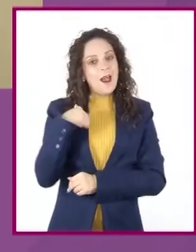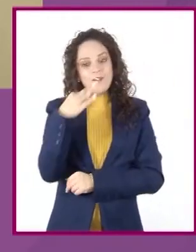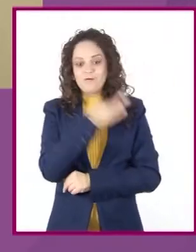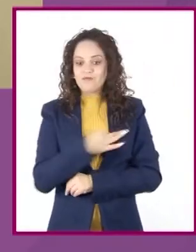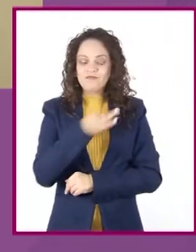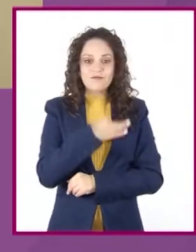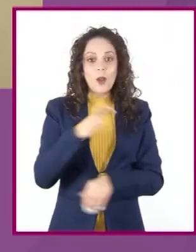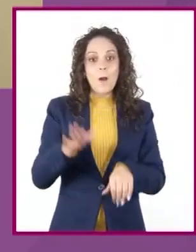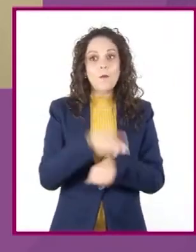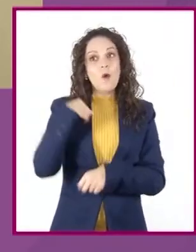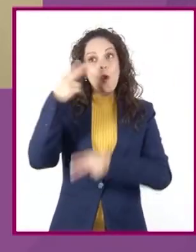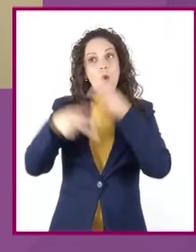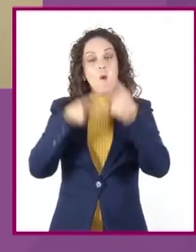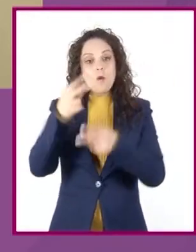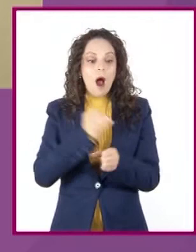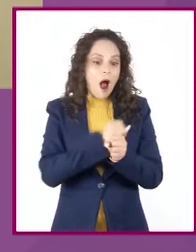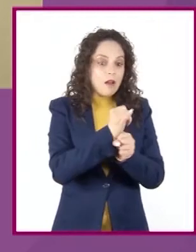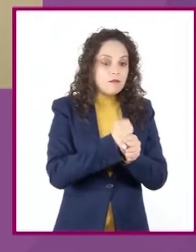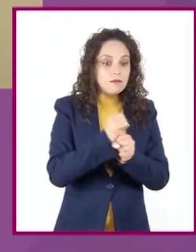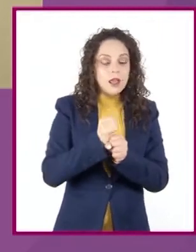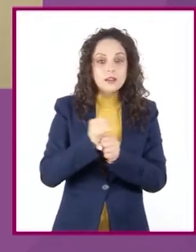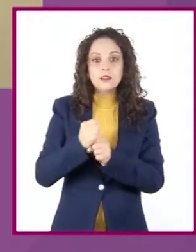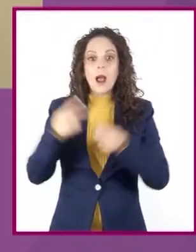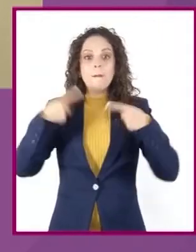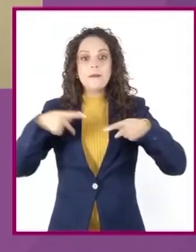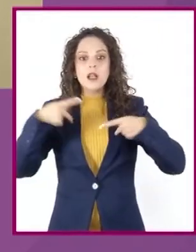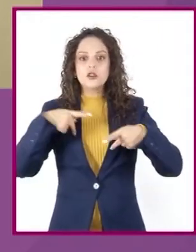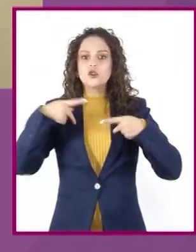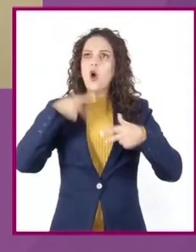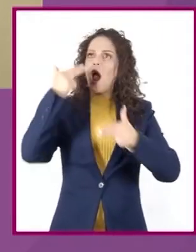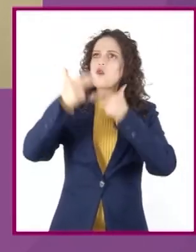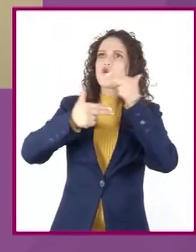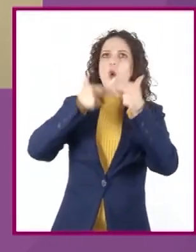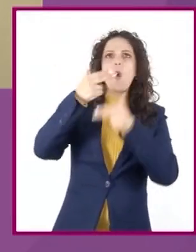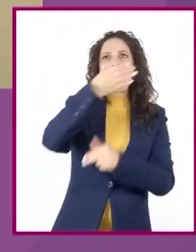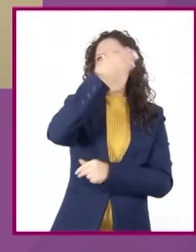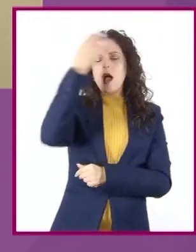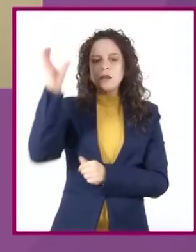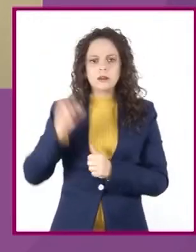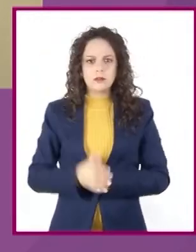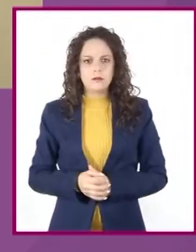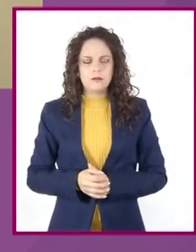gente de las nubes. Me quedé intrigado por saber dónde